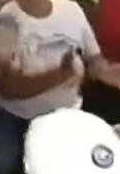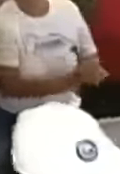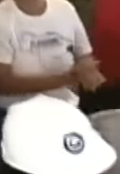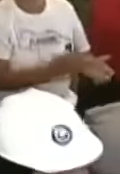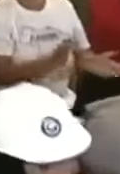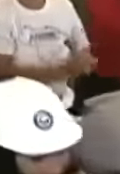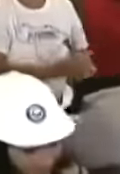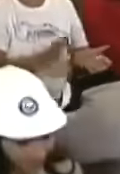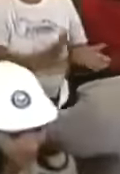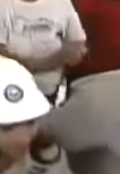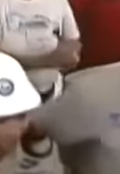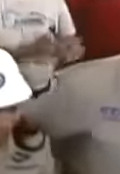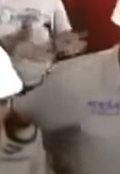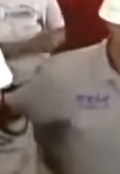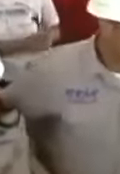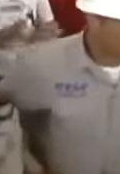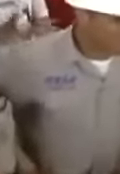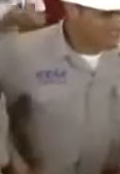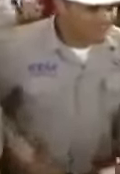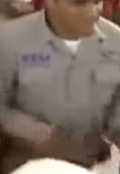Esequibo.